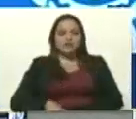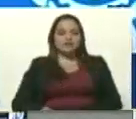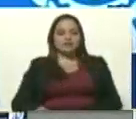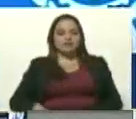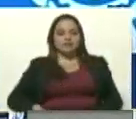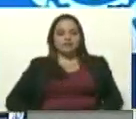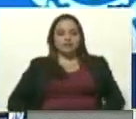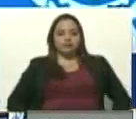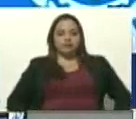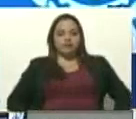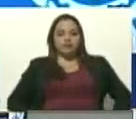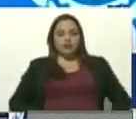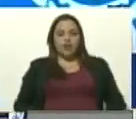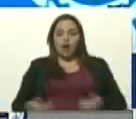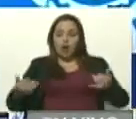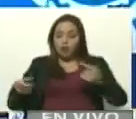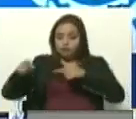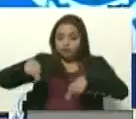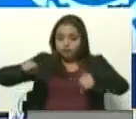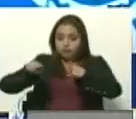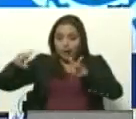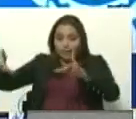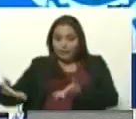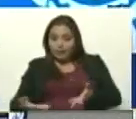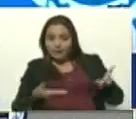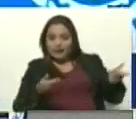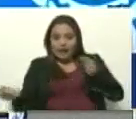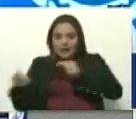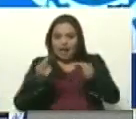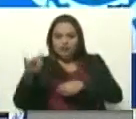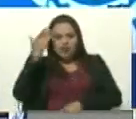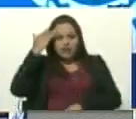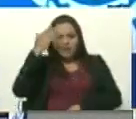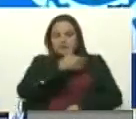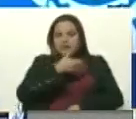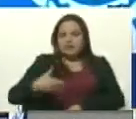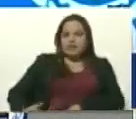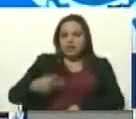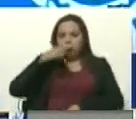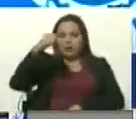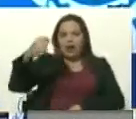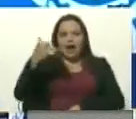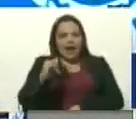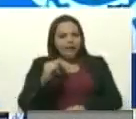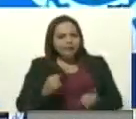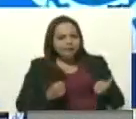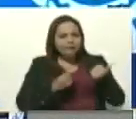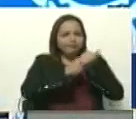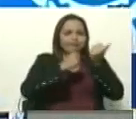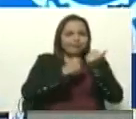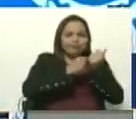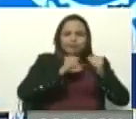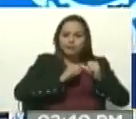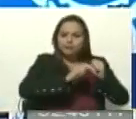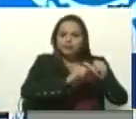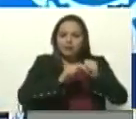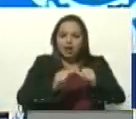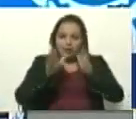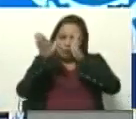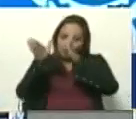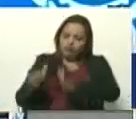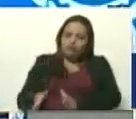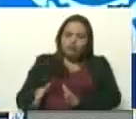que bienvenido a este diálogo donde sabemos que el presidente Nicolás Maduro ha consolidado esa